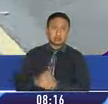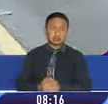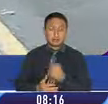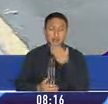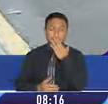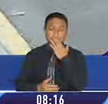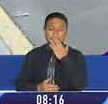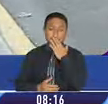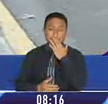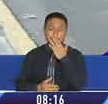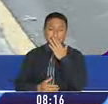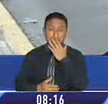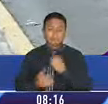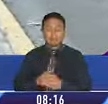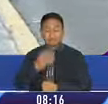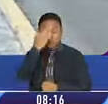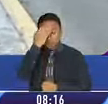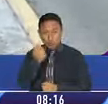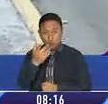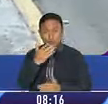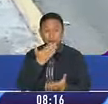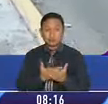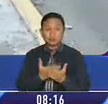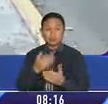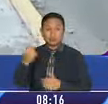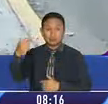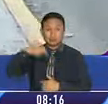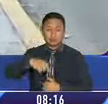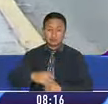días. Muy buenos días, gracias por su presencia.